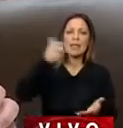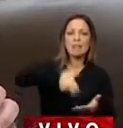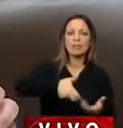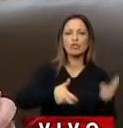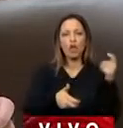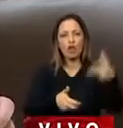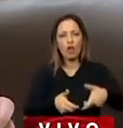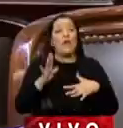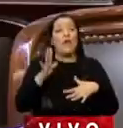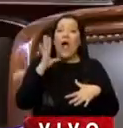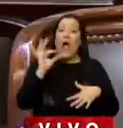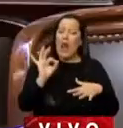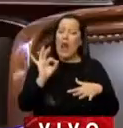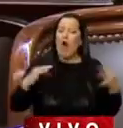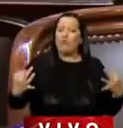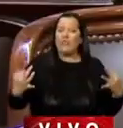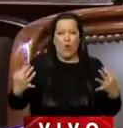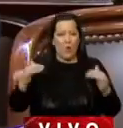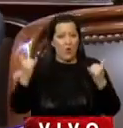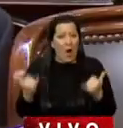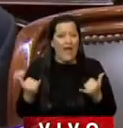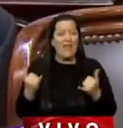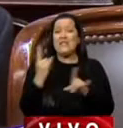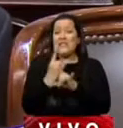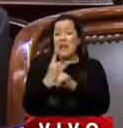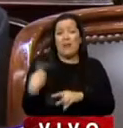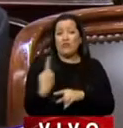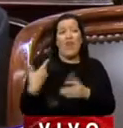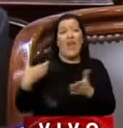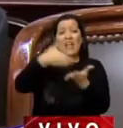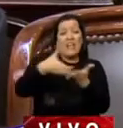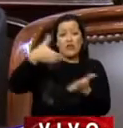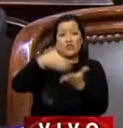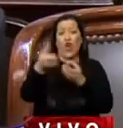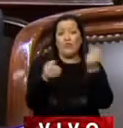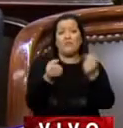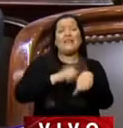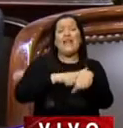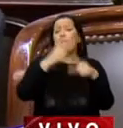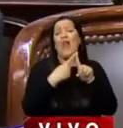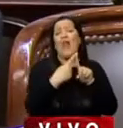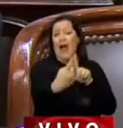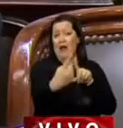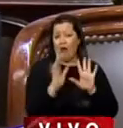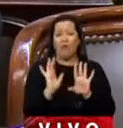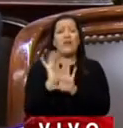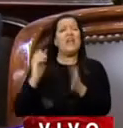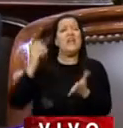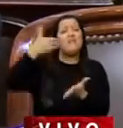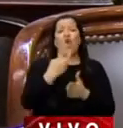en cada uno de estos sectores. Todas las inversiones que se hacen en este sector se hacen a largo plazo. Son inversiones